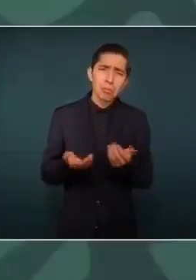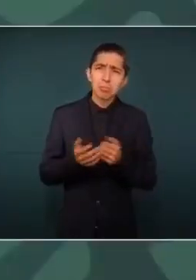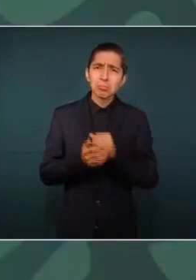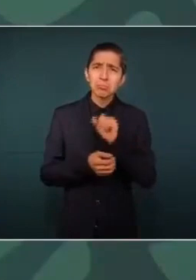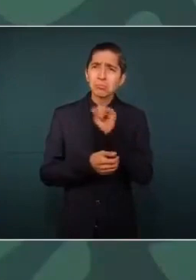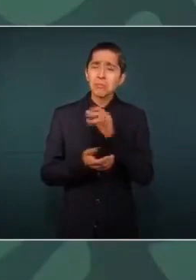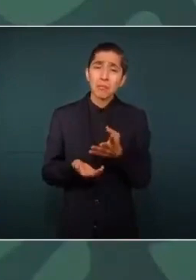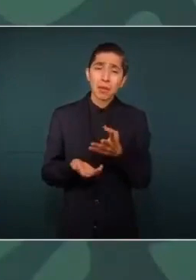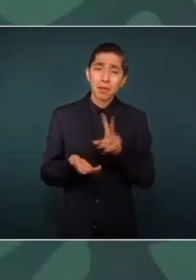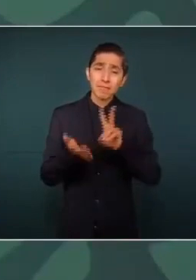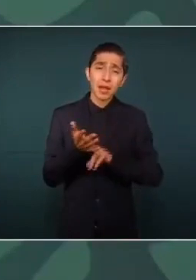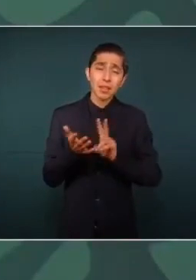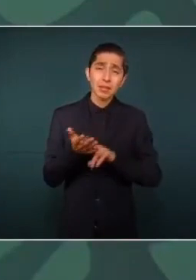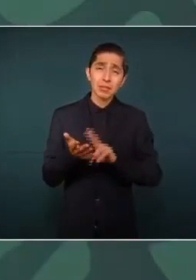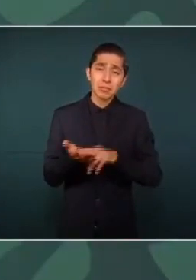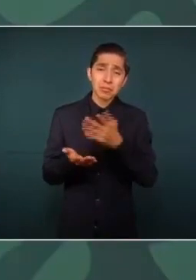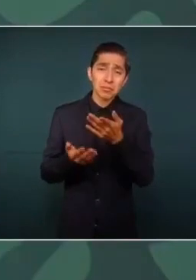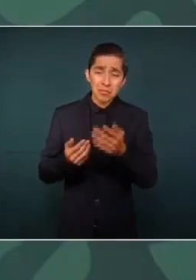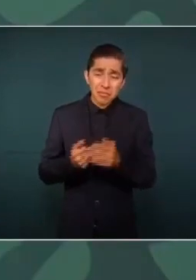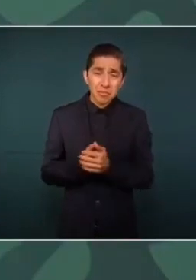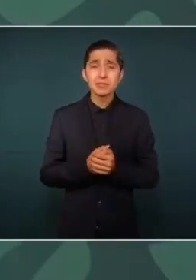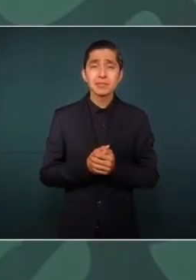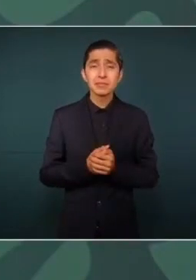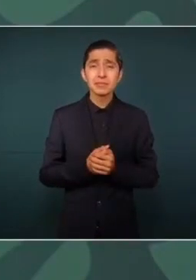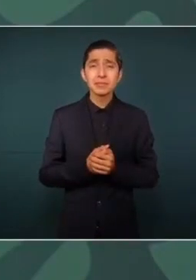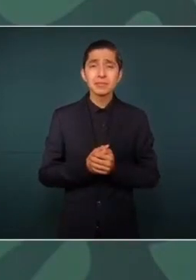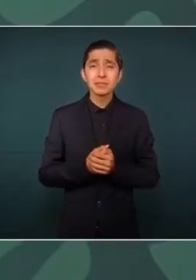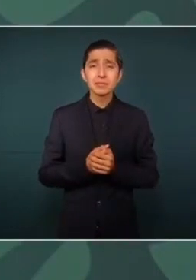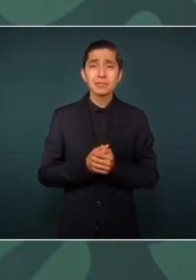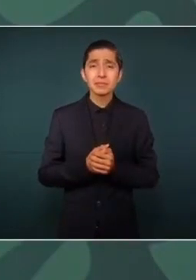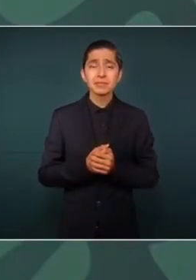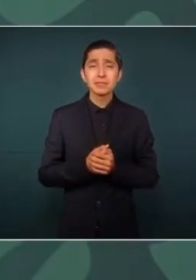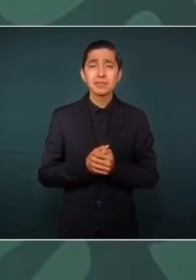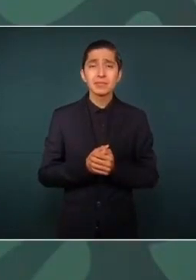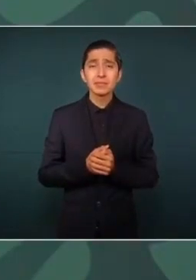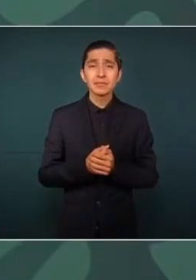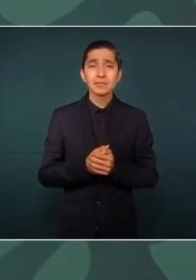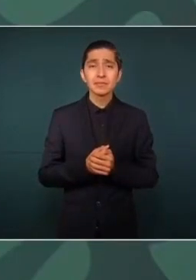válido el que existan estas